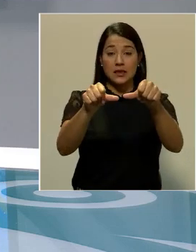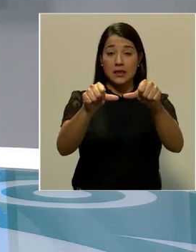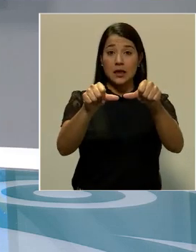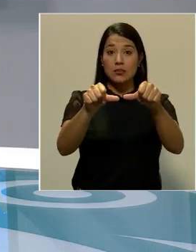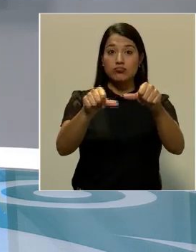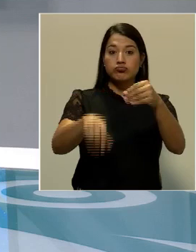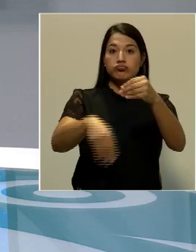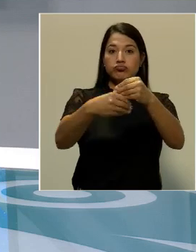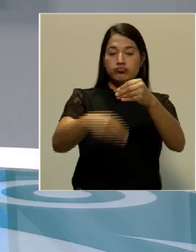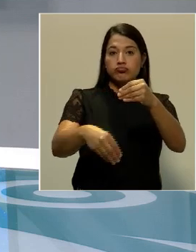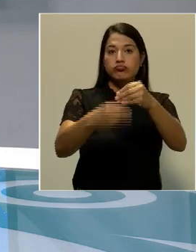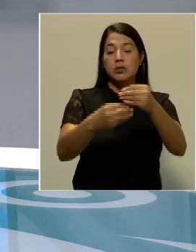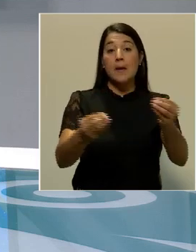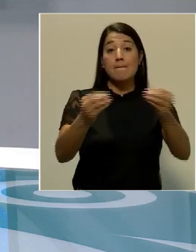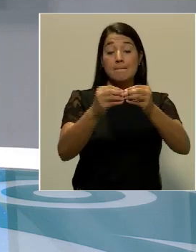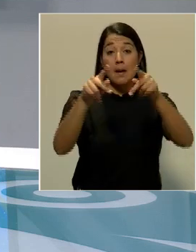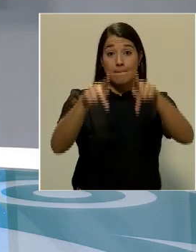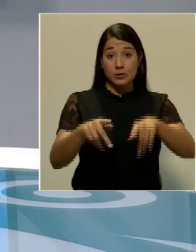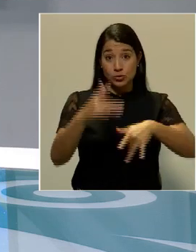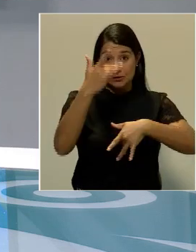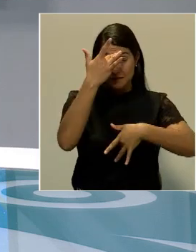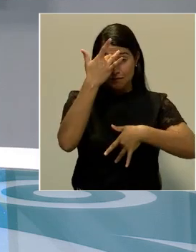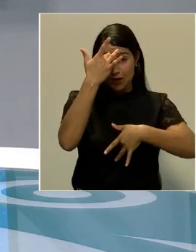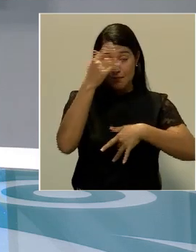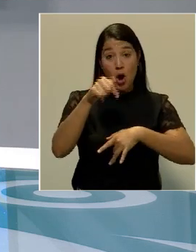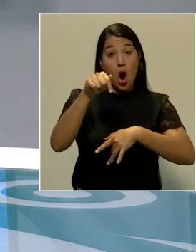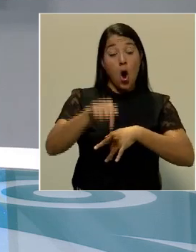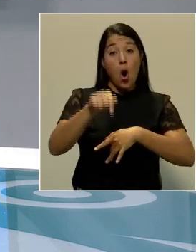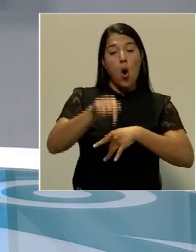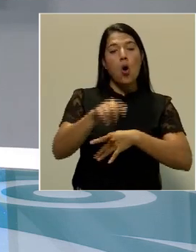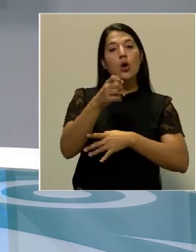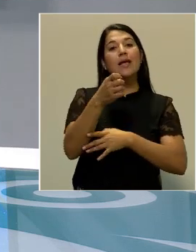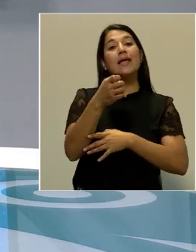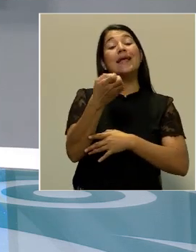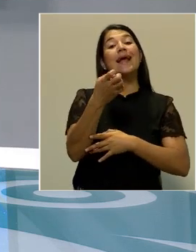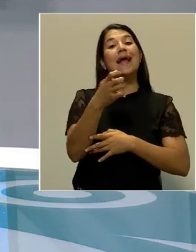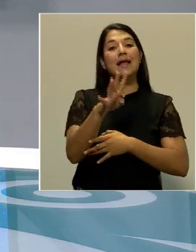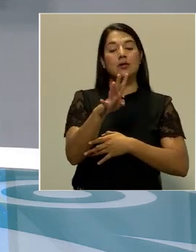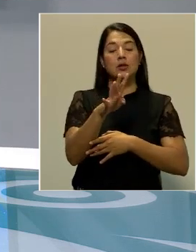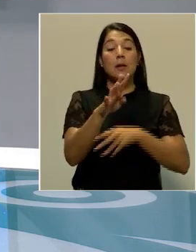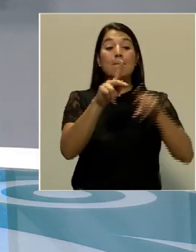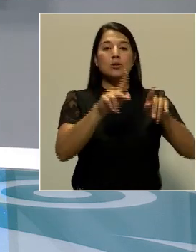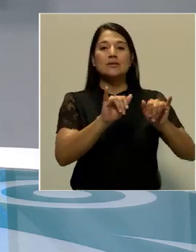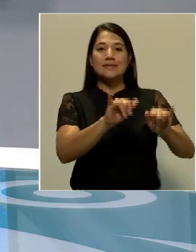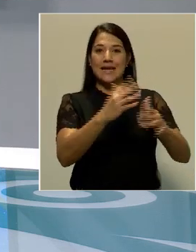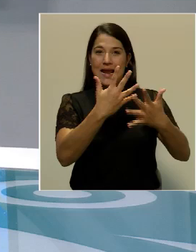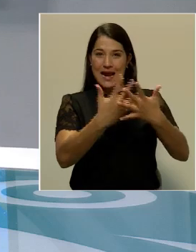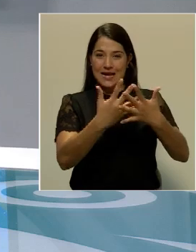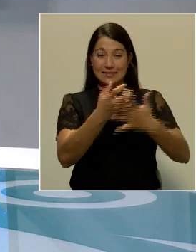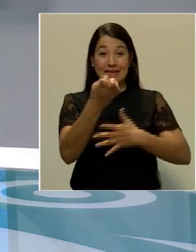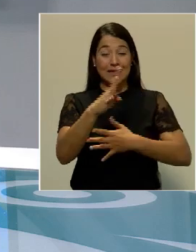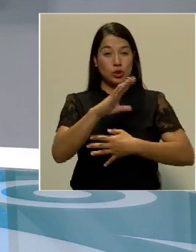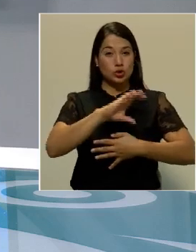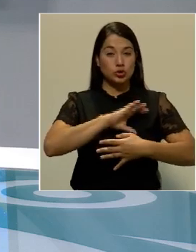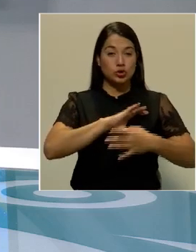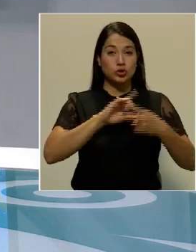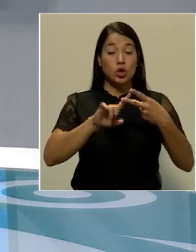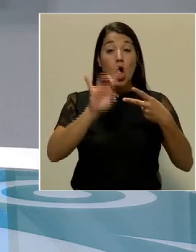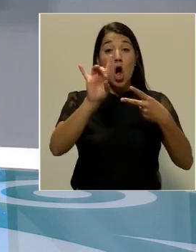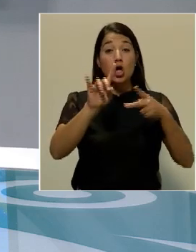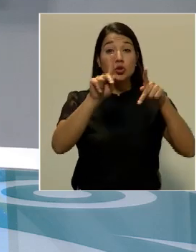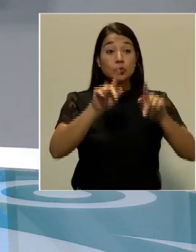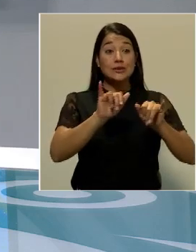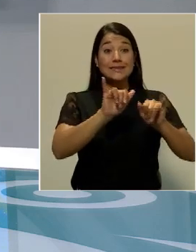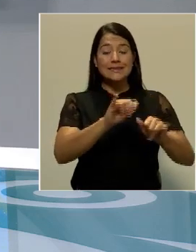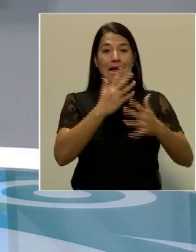nuevos contagios. La cifra de hoy es de 14 policías penitenciarios y 8 privados de libertad